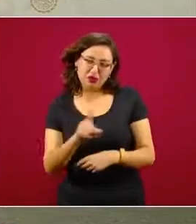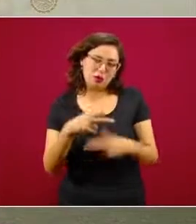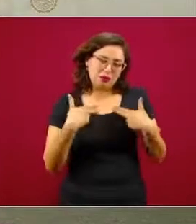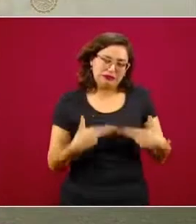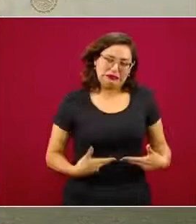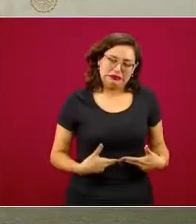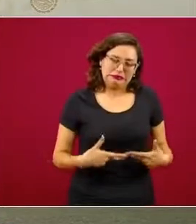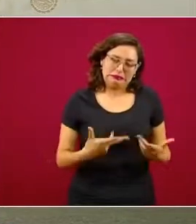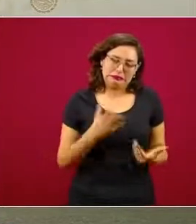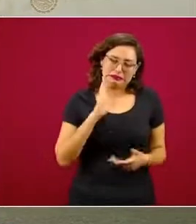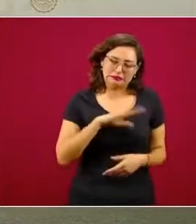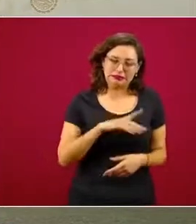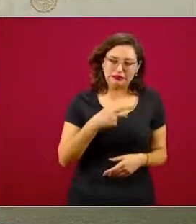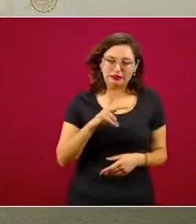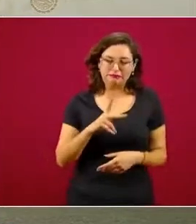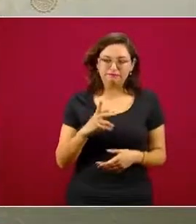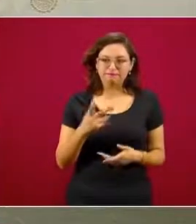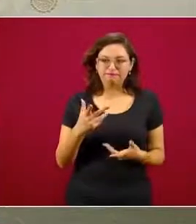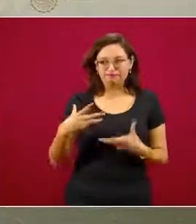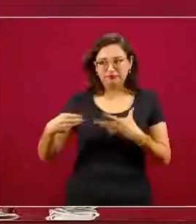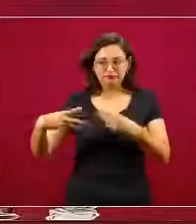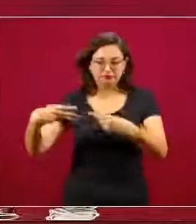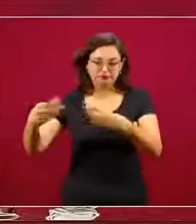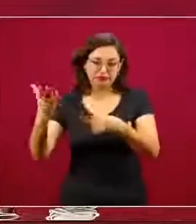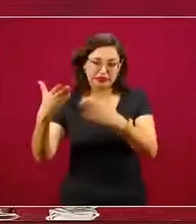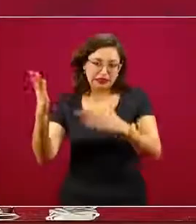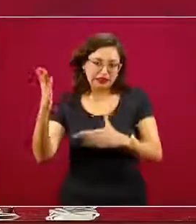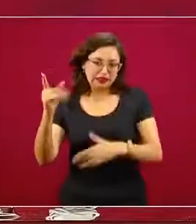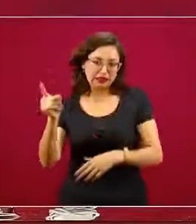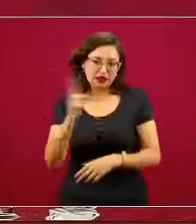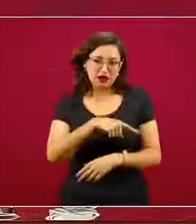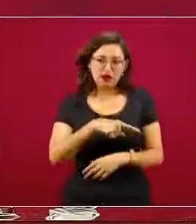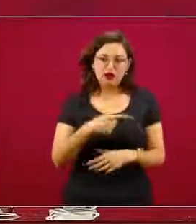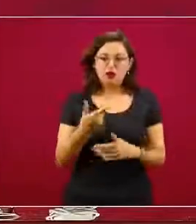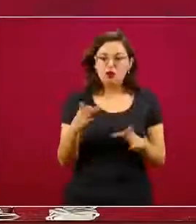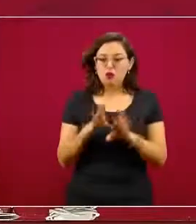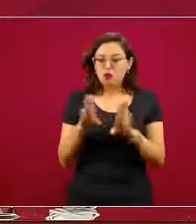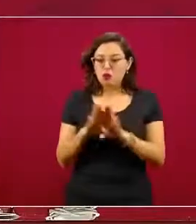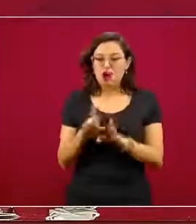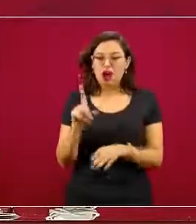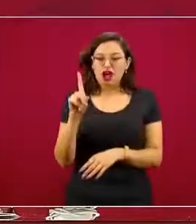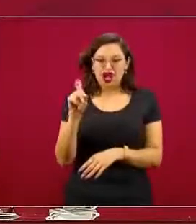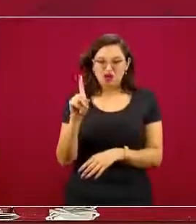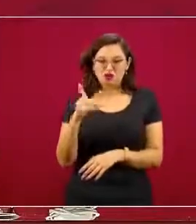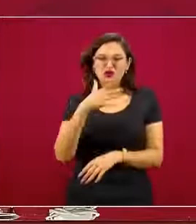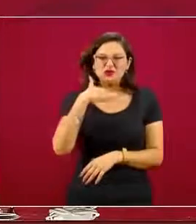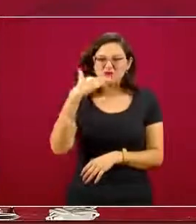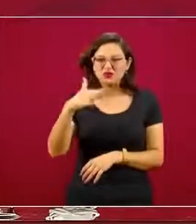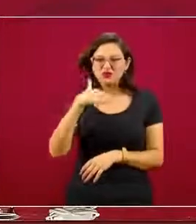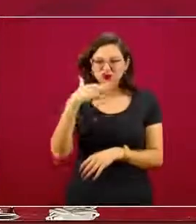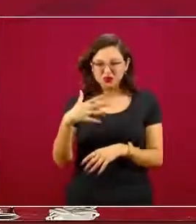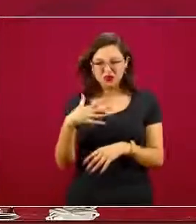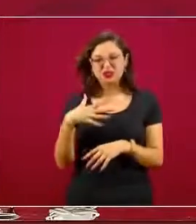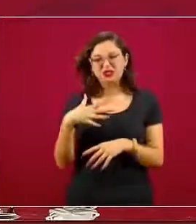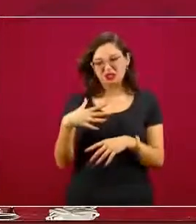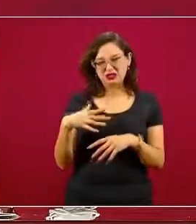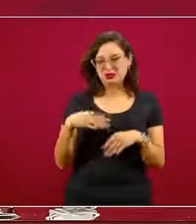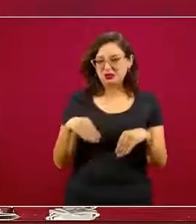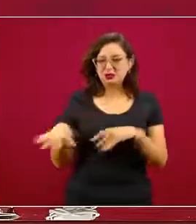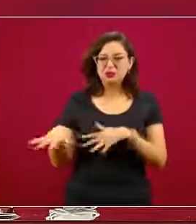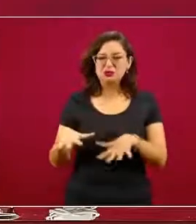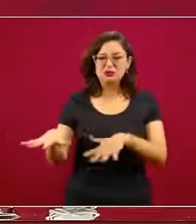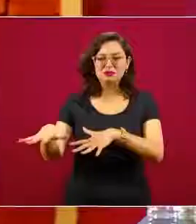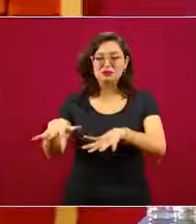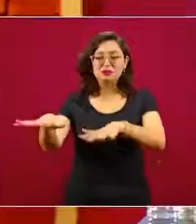está en muy buena medida por la eficiencia de transmisión a través de aguas negras o aguas